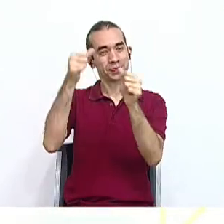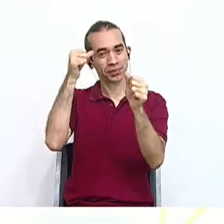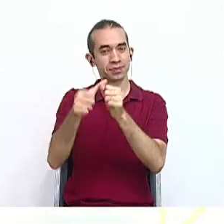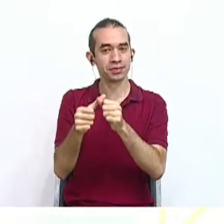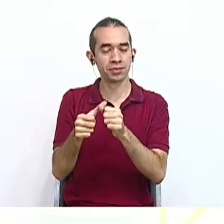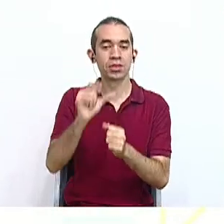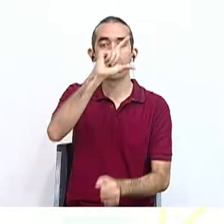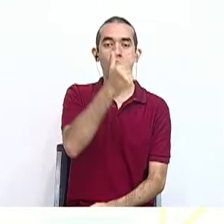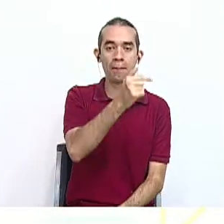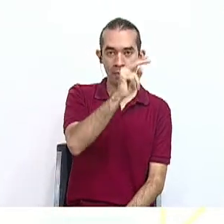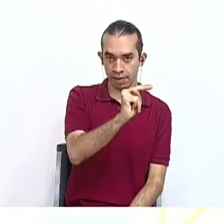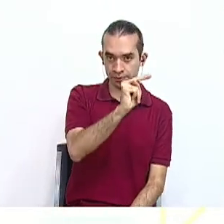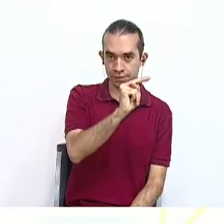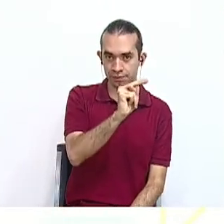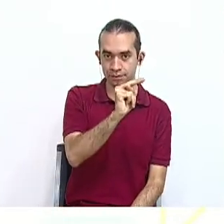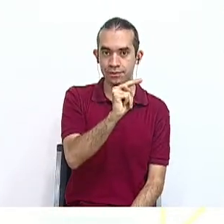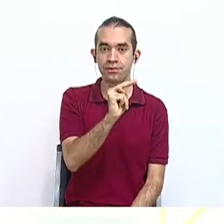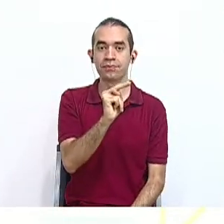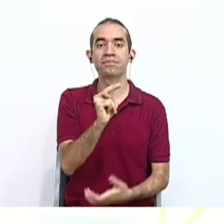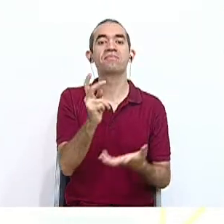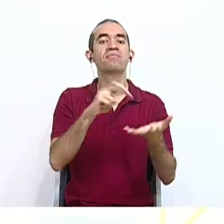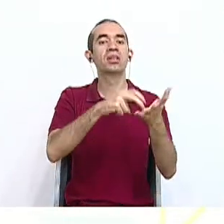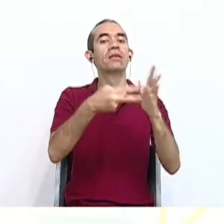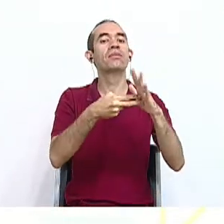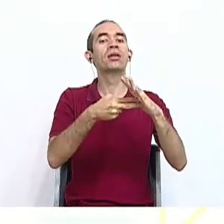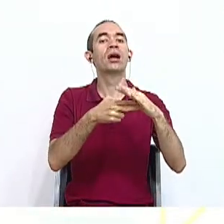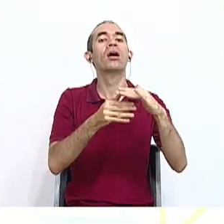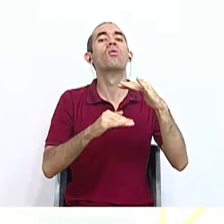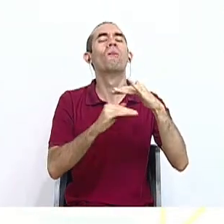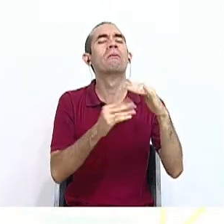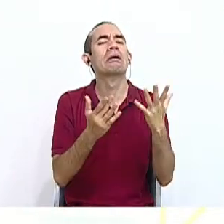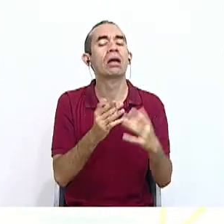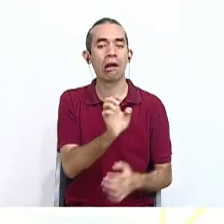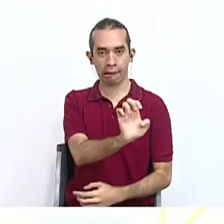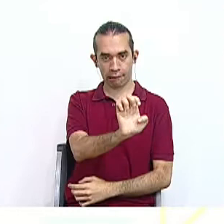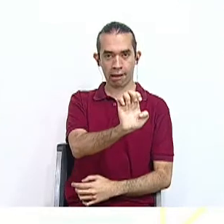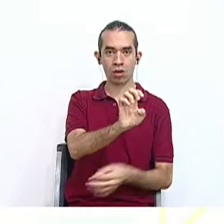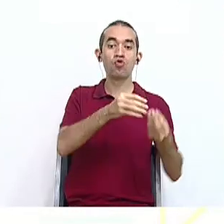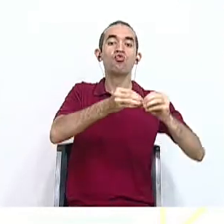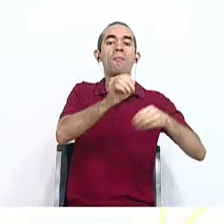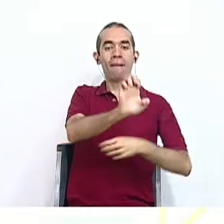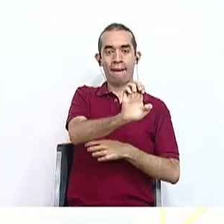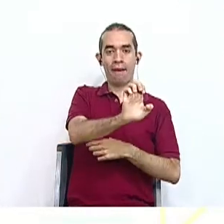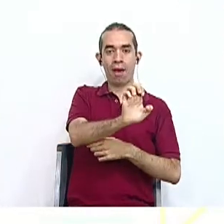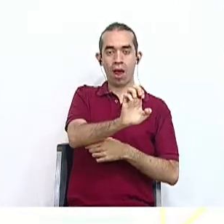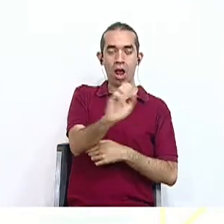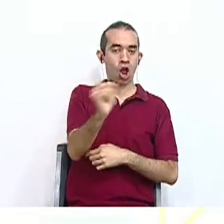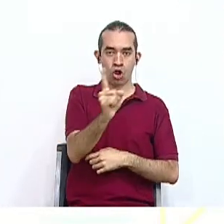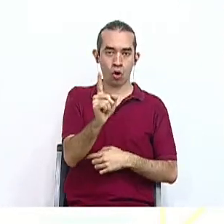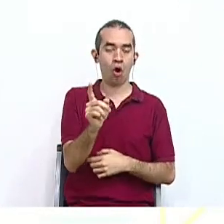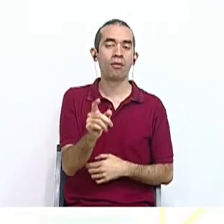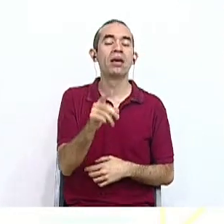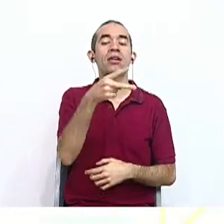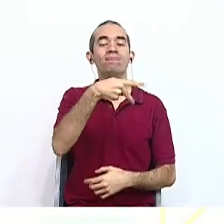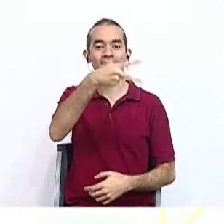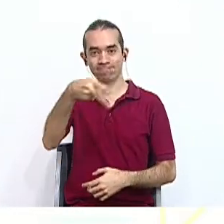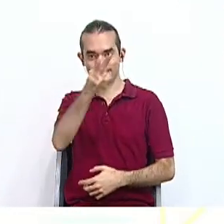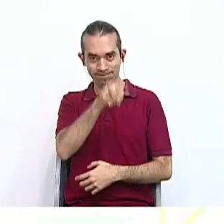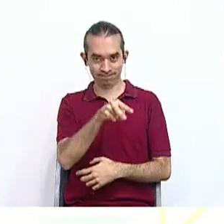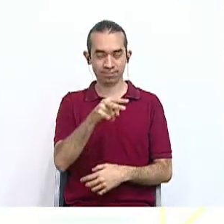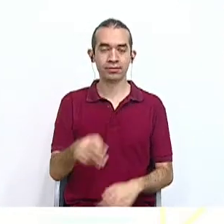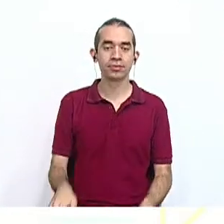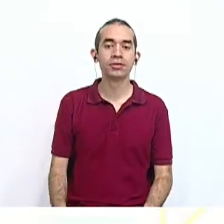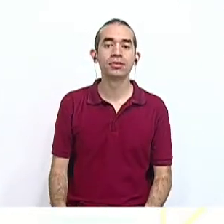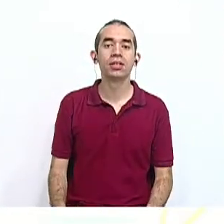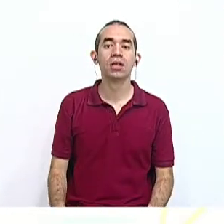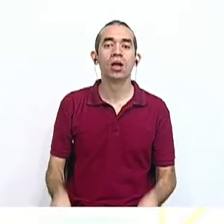un logaritmo natural es un logaritmo que tiene una base que es la base E, este número irracional. ¿Y qué otra propiedad es importante